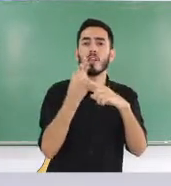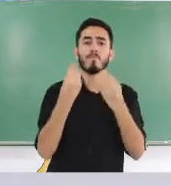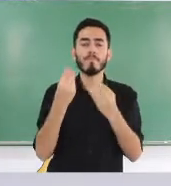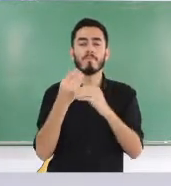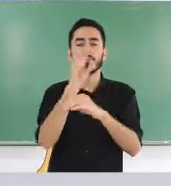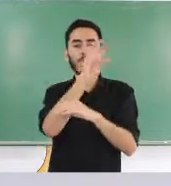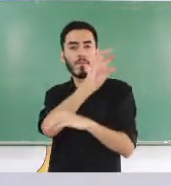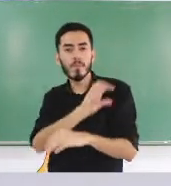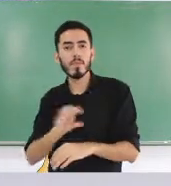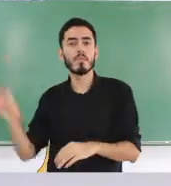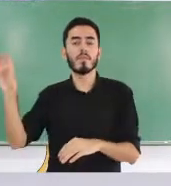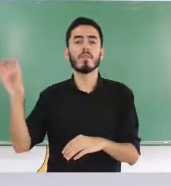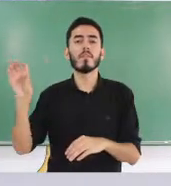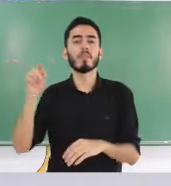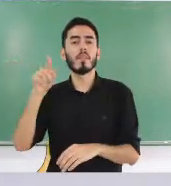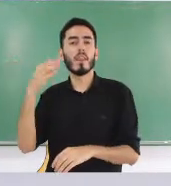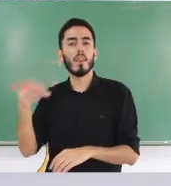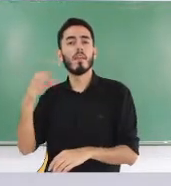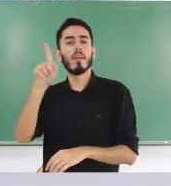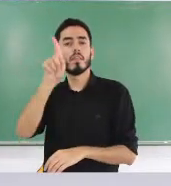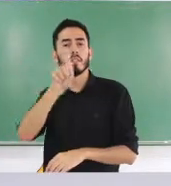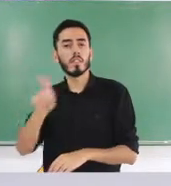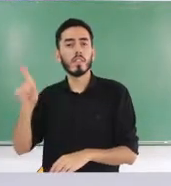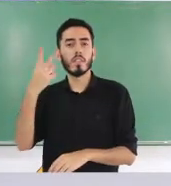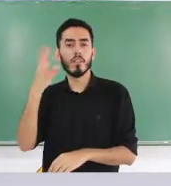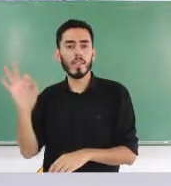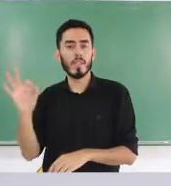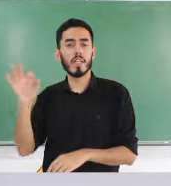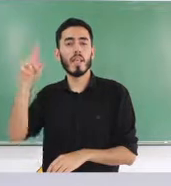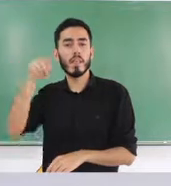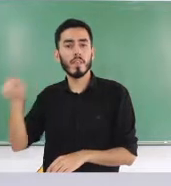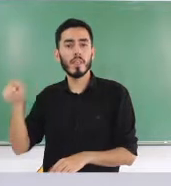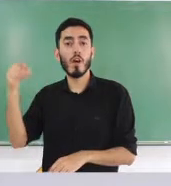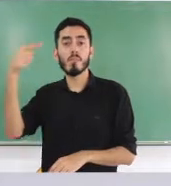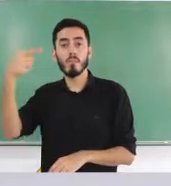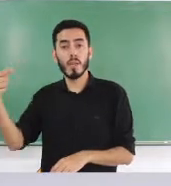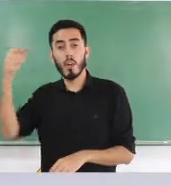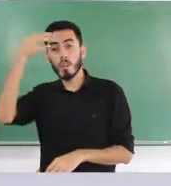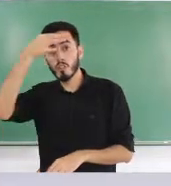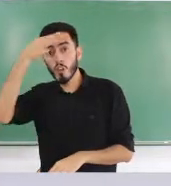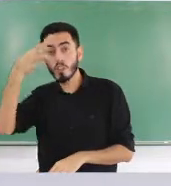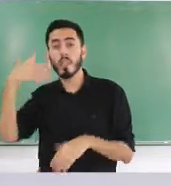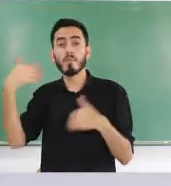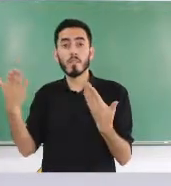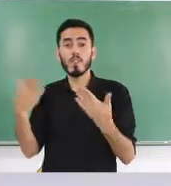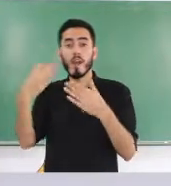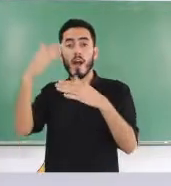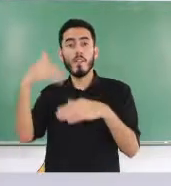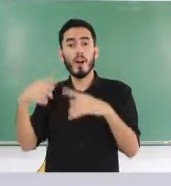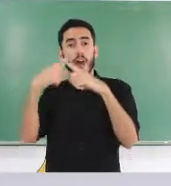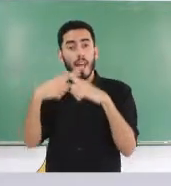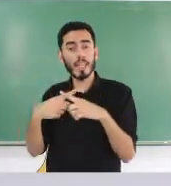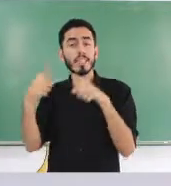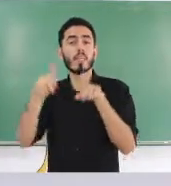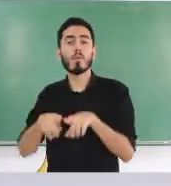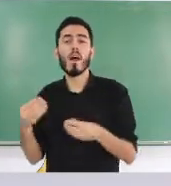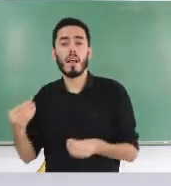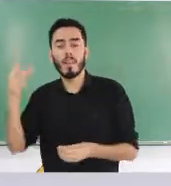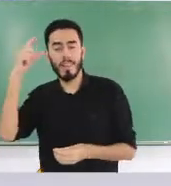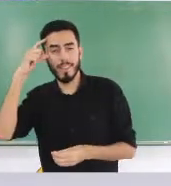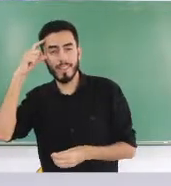dividir 120 dividido menos 12. Por lo tanto, X es igual a 10.